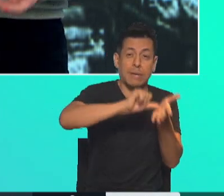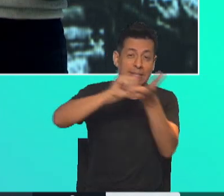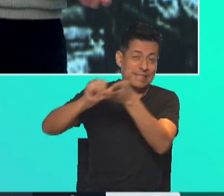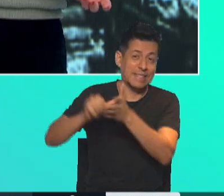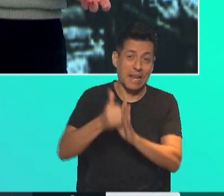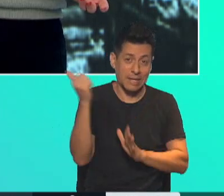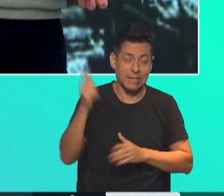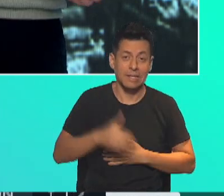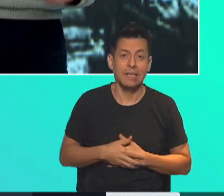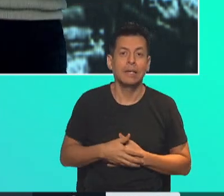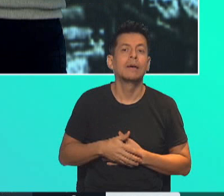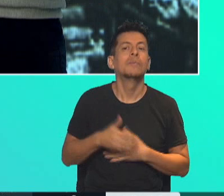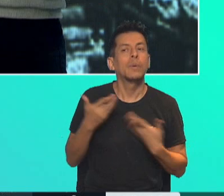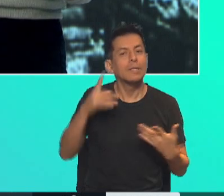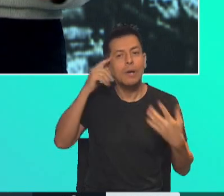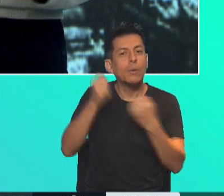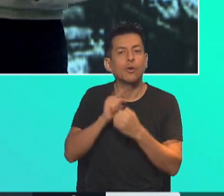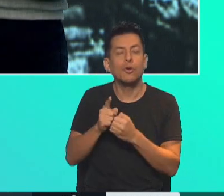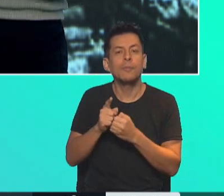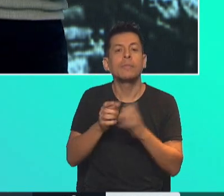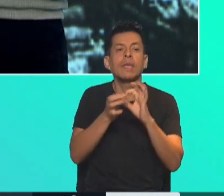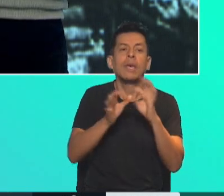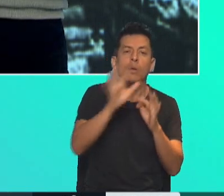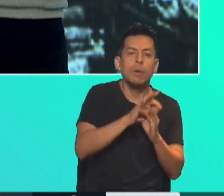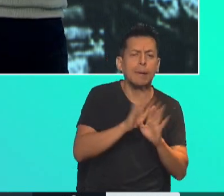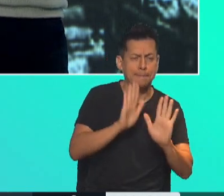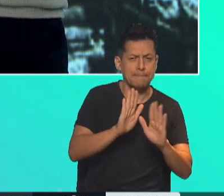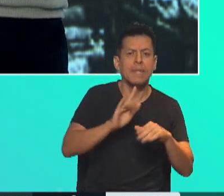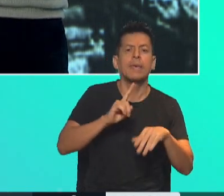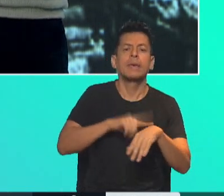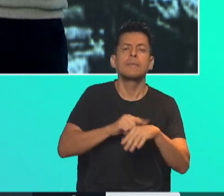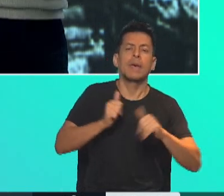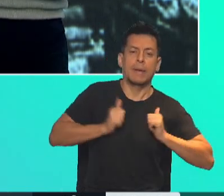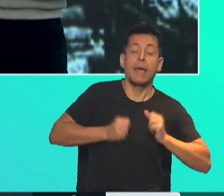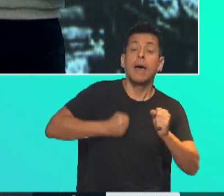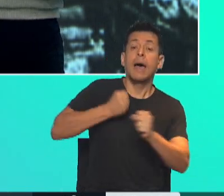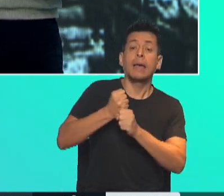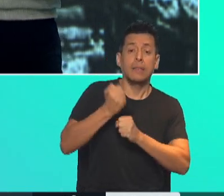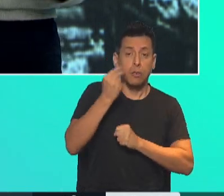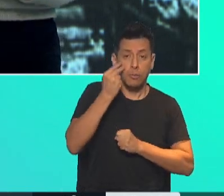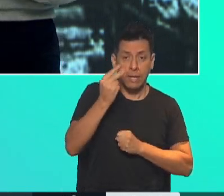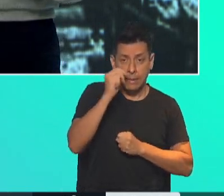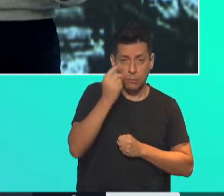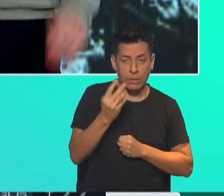y por eso no están de acuerdo la unión europea propuso darles un plazo hasta 2024 igual hungría dijo que no